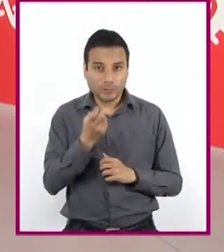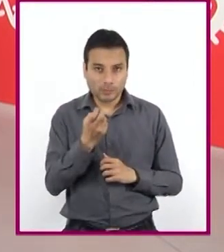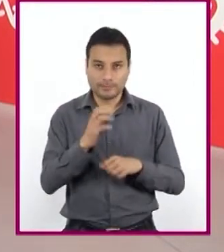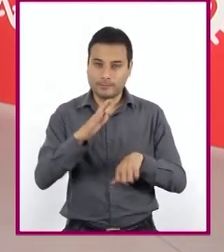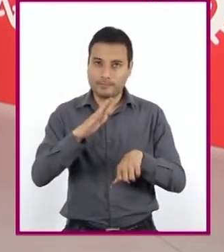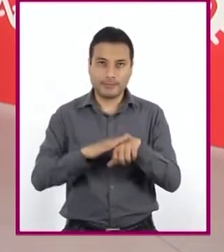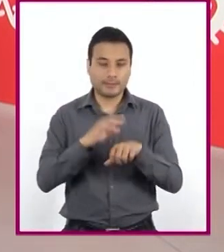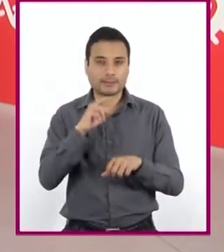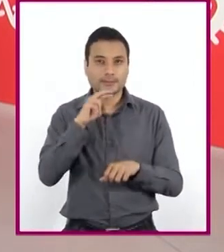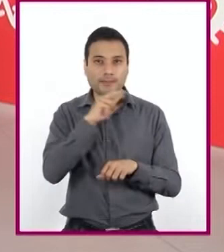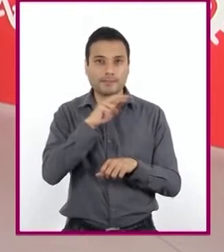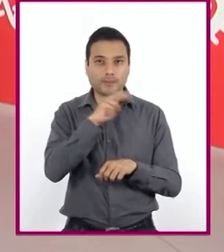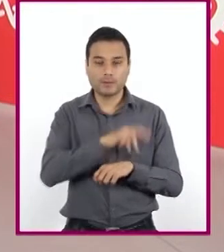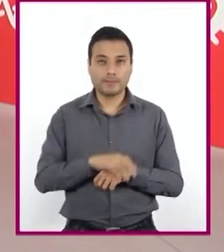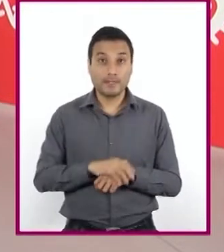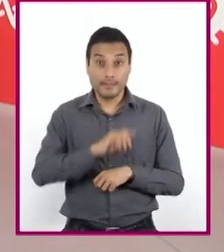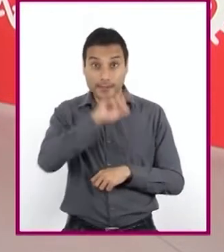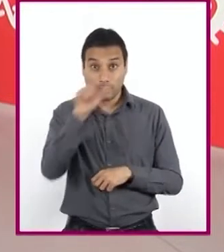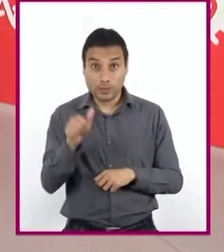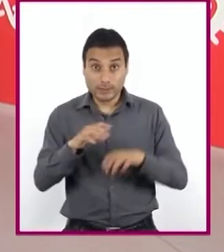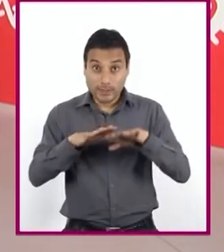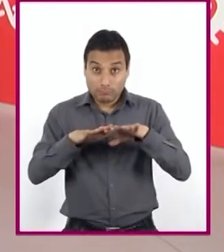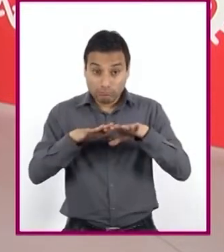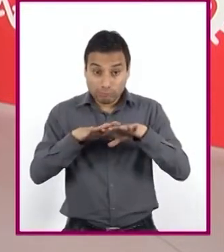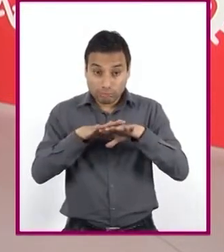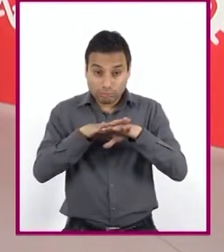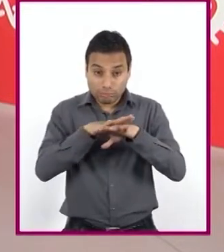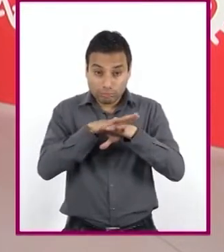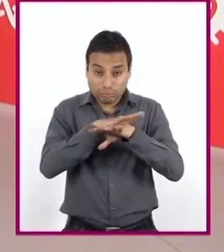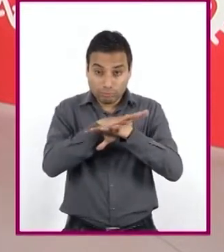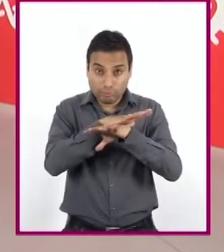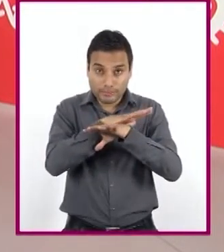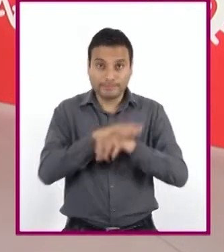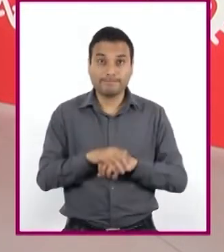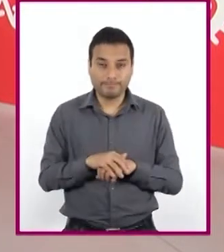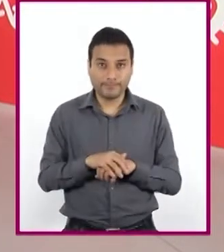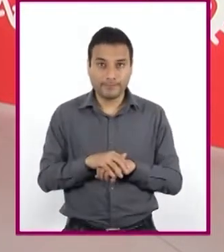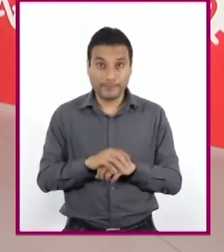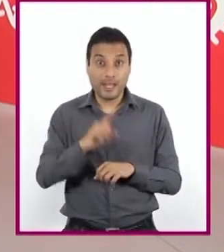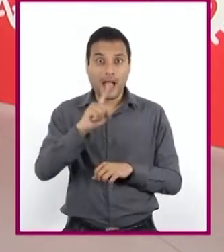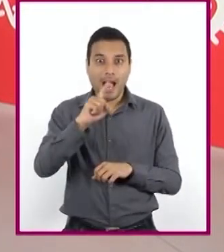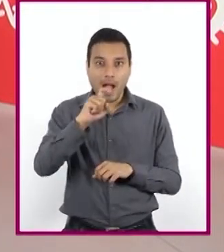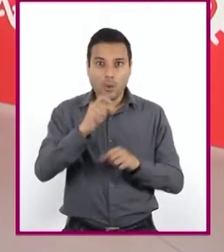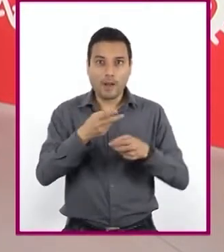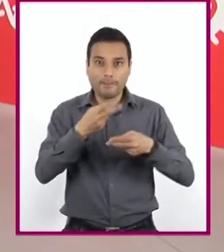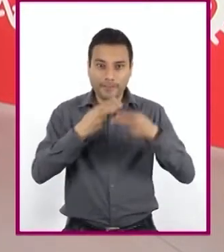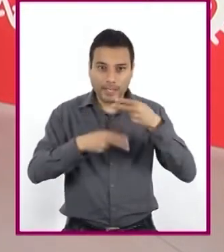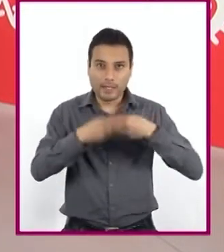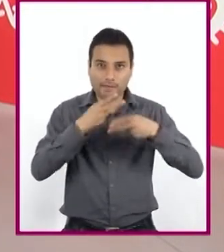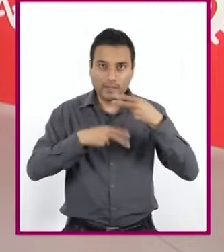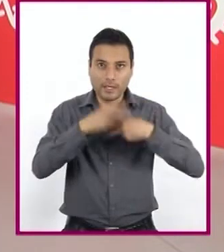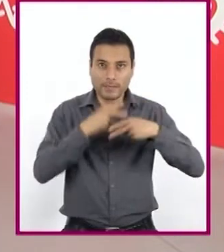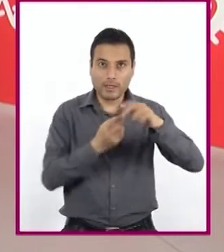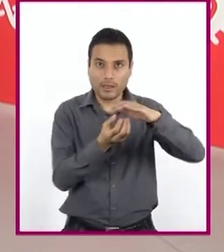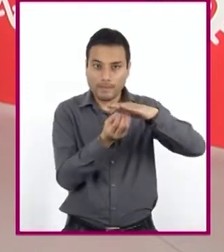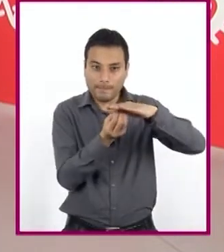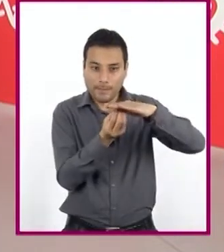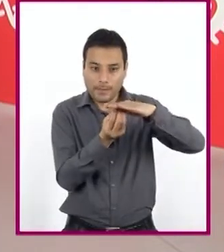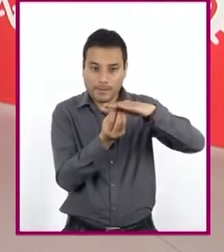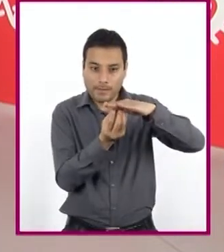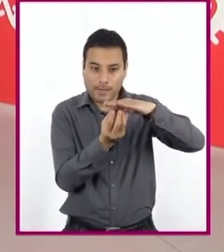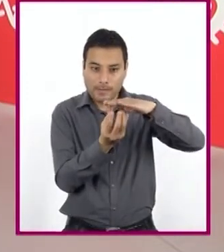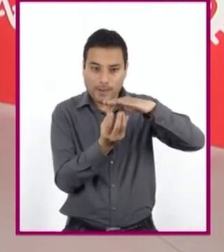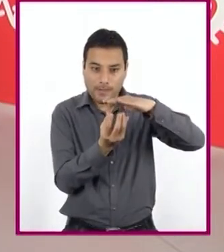rápido, lo que origina que esas microgotas de agua se junten, formando gotas más grandes y,